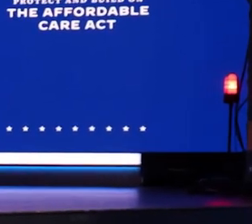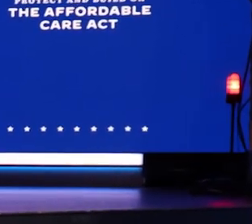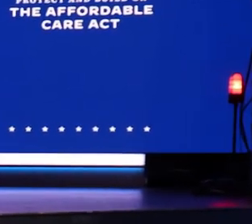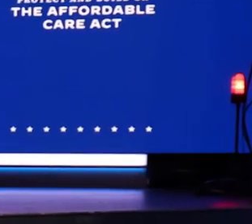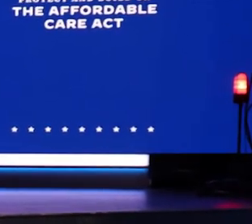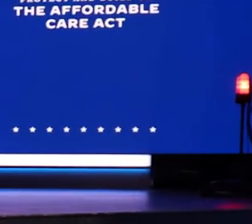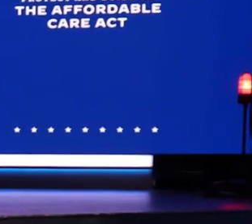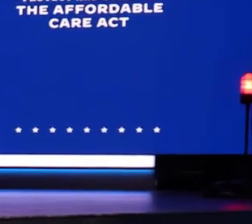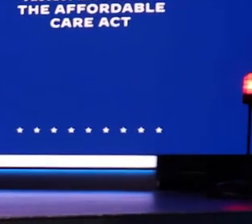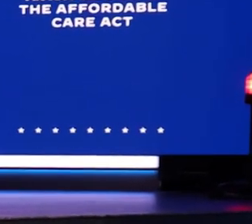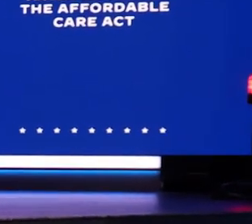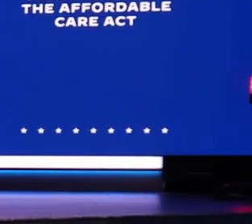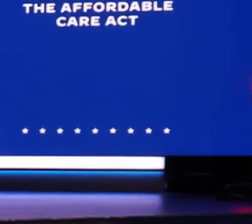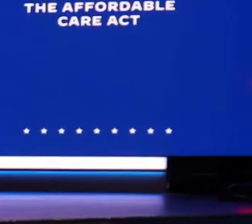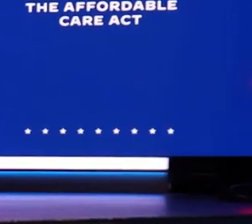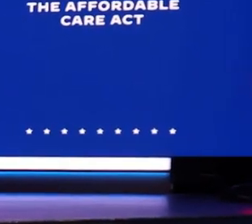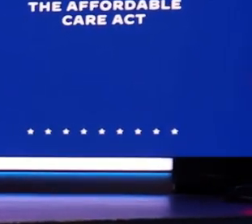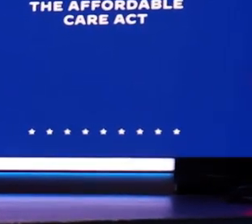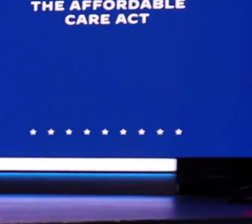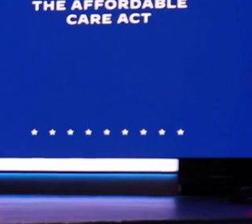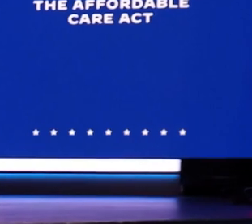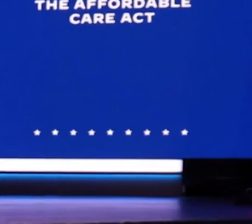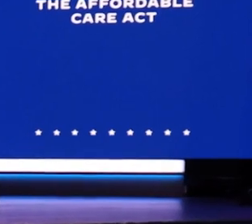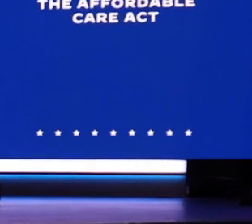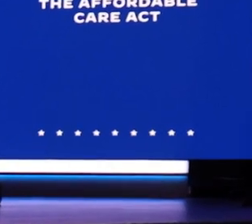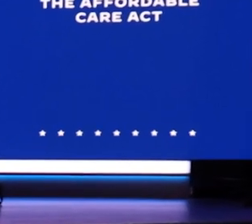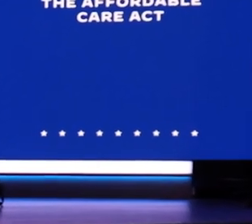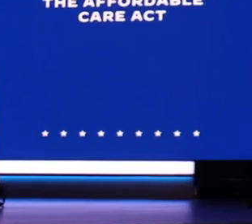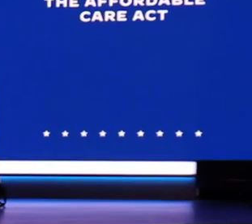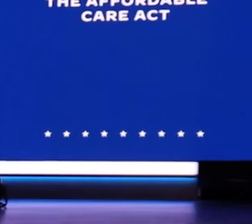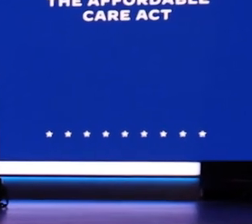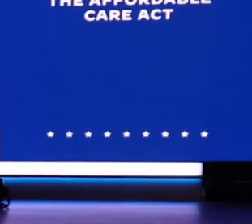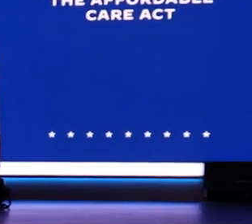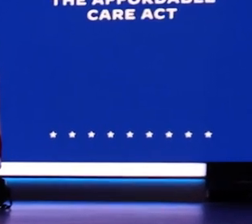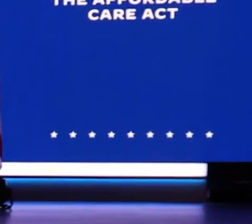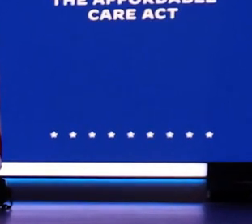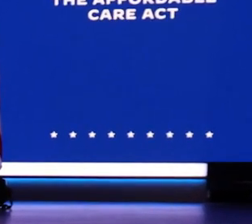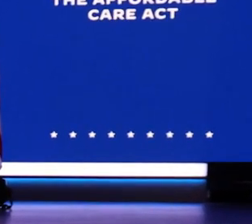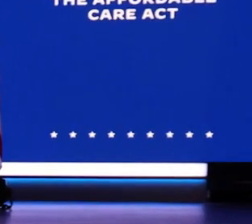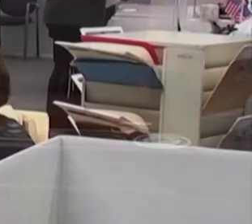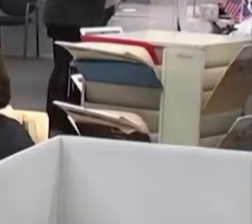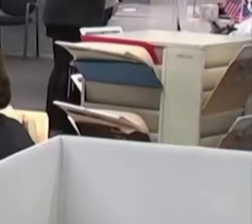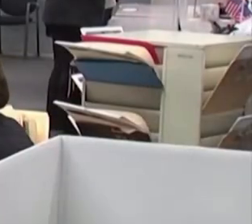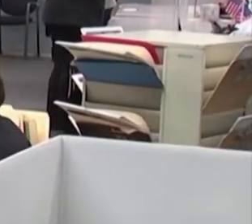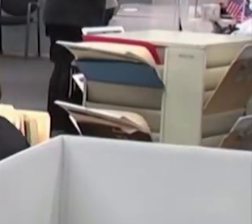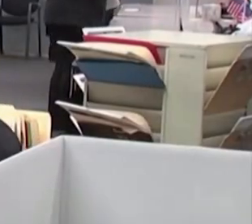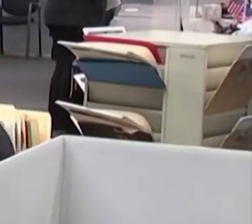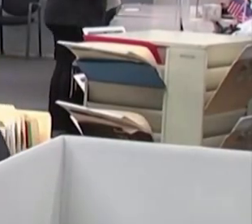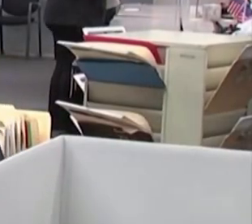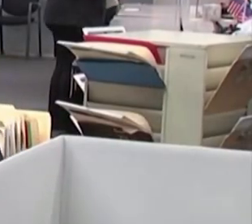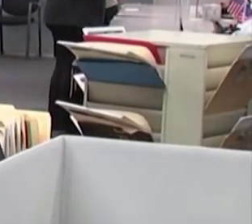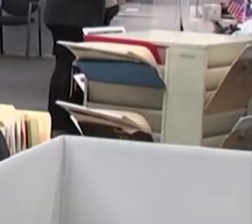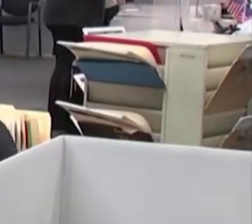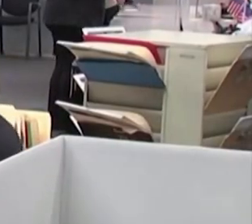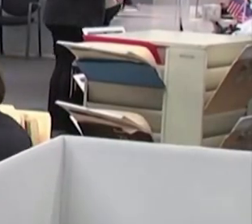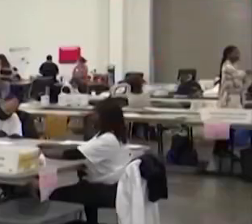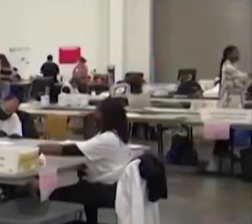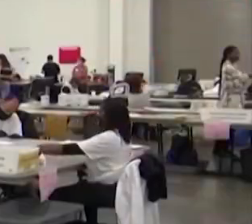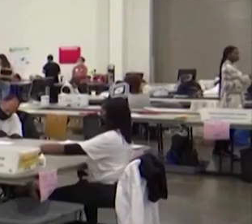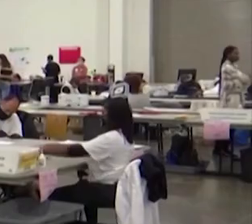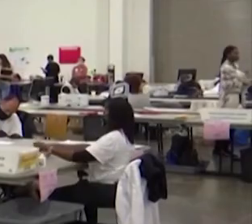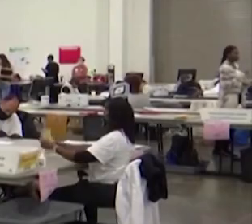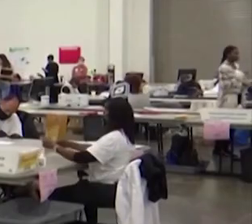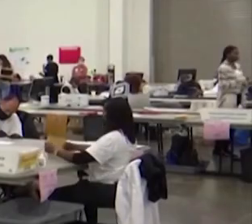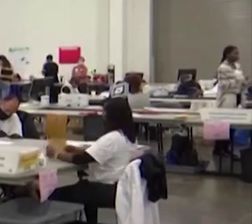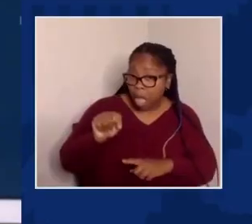inglaterra entretanto la campaña evalúa su estrategia legal frente a las demandas de la campaña republicana que denuncia posibles